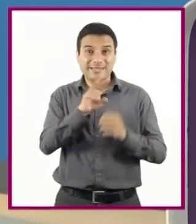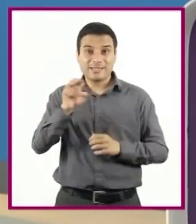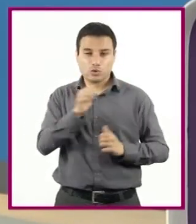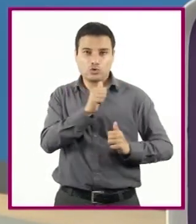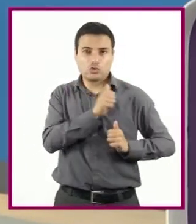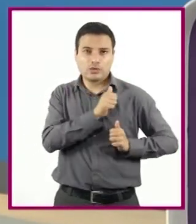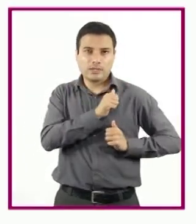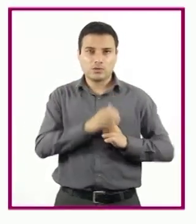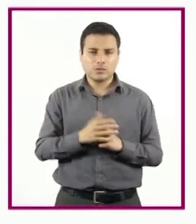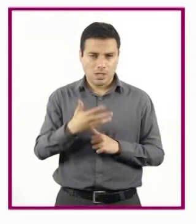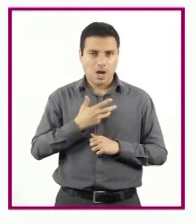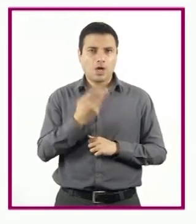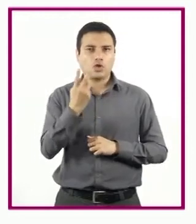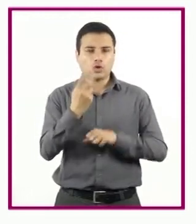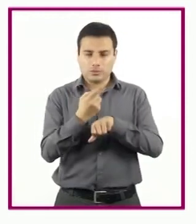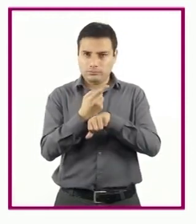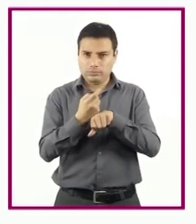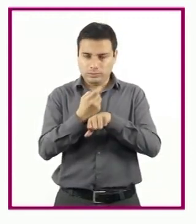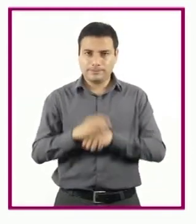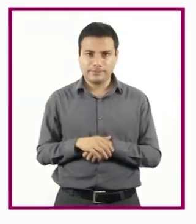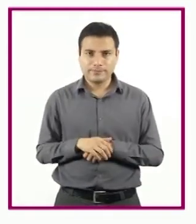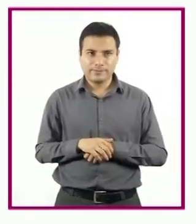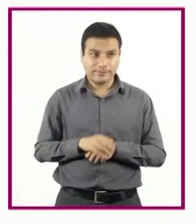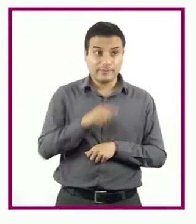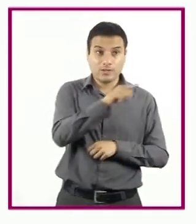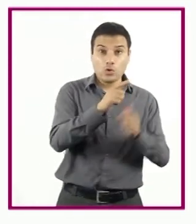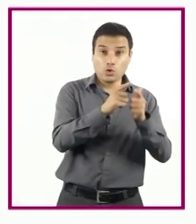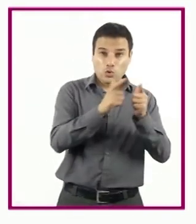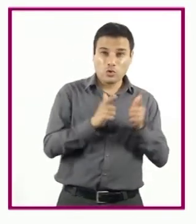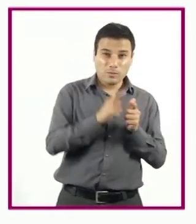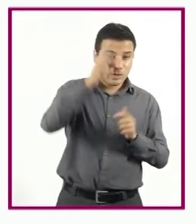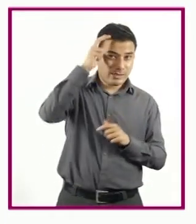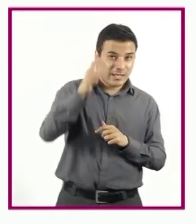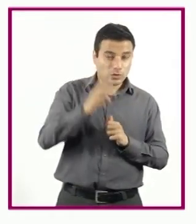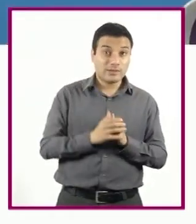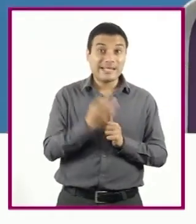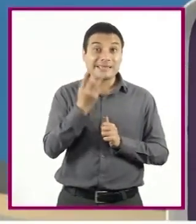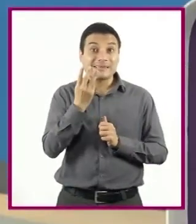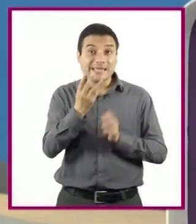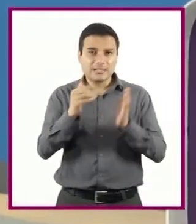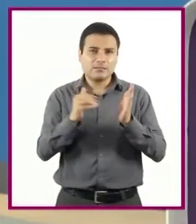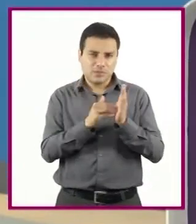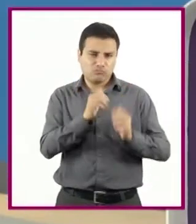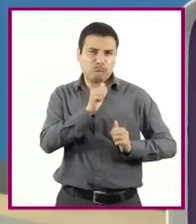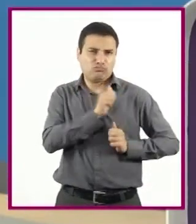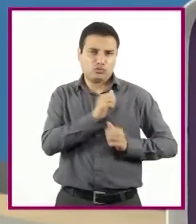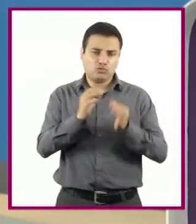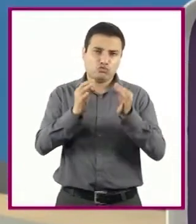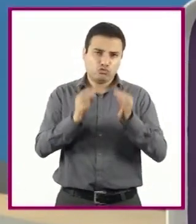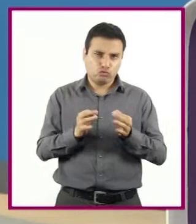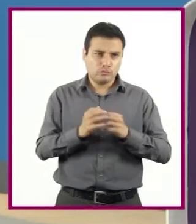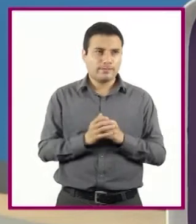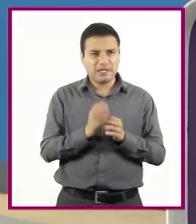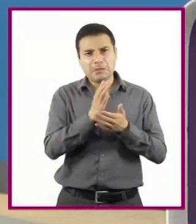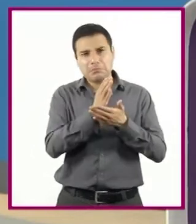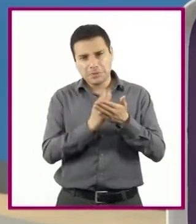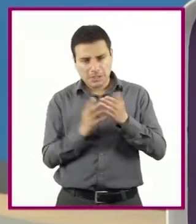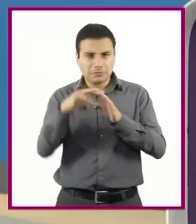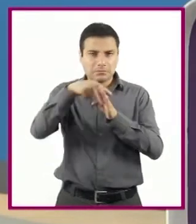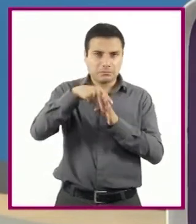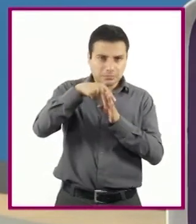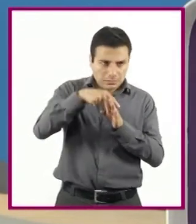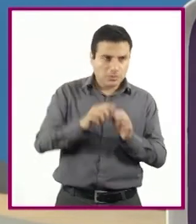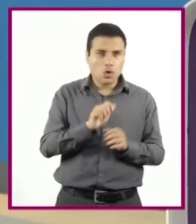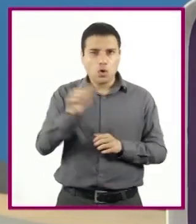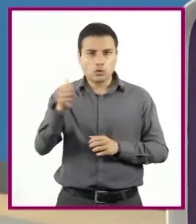buenos cañones. De los insurgentes, solo 3,000 son tropa disciplinada, mitad de caballería, mitad de